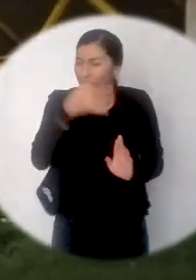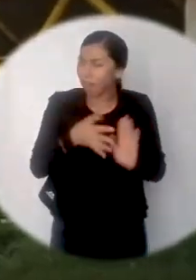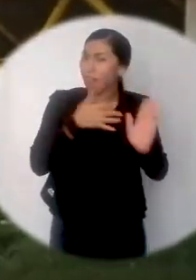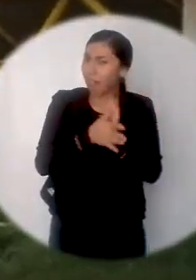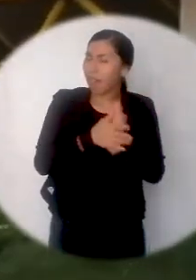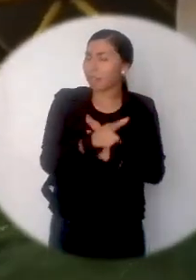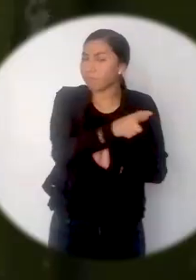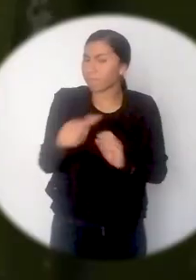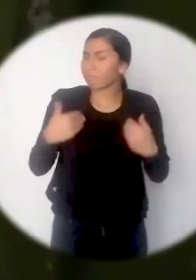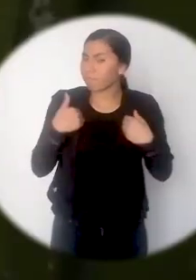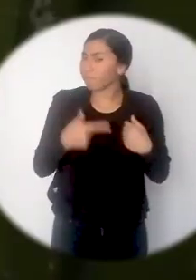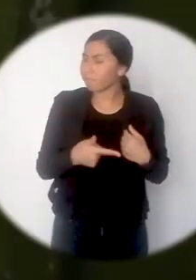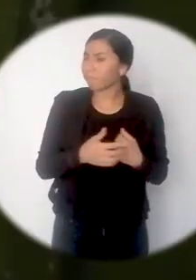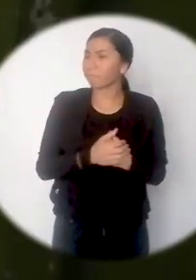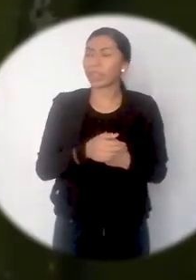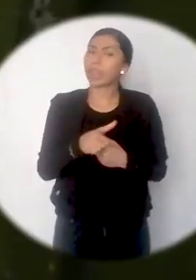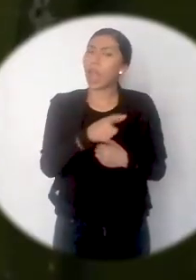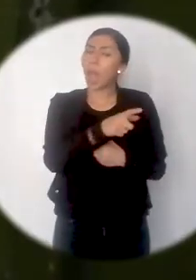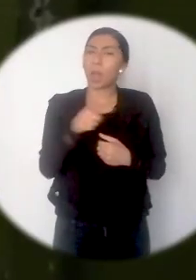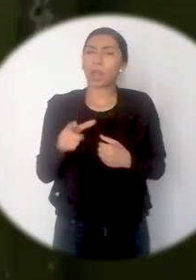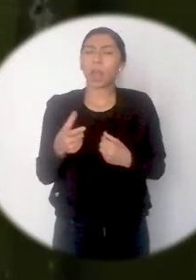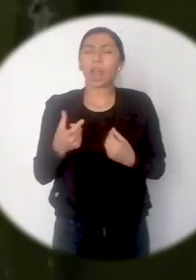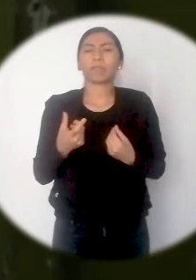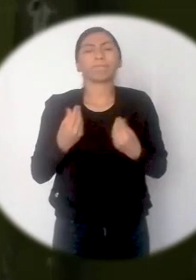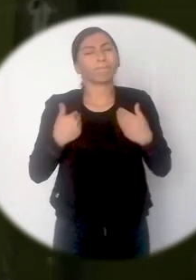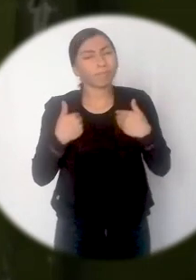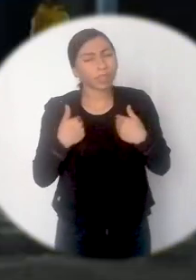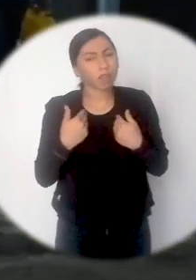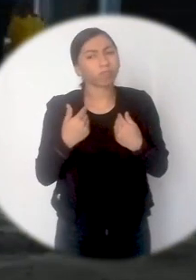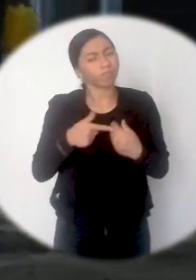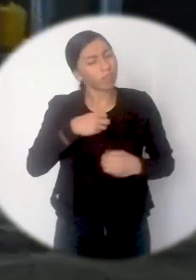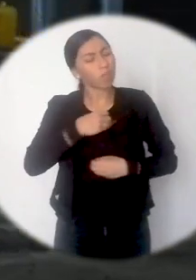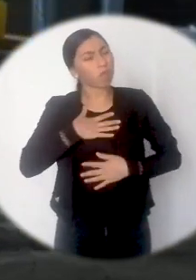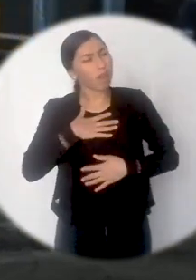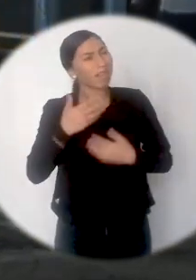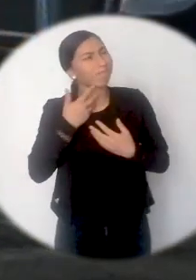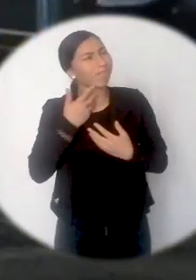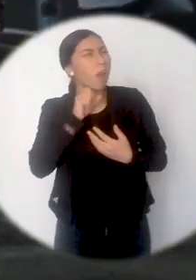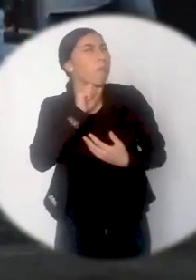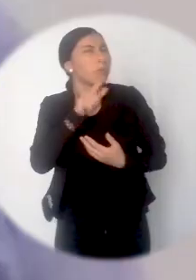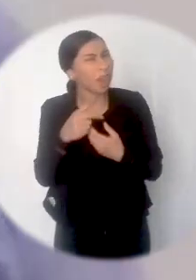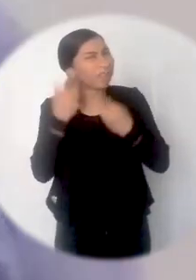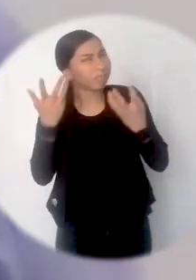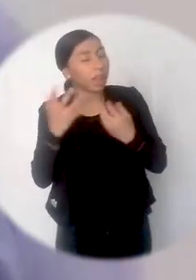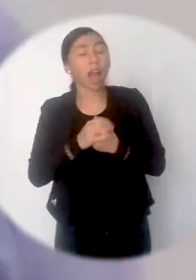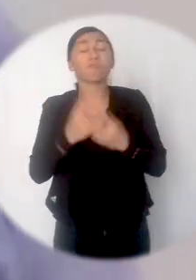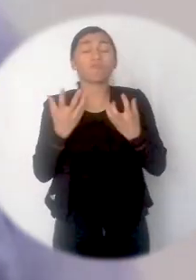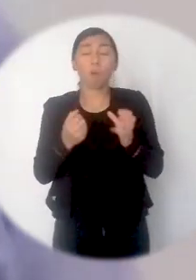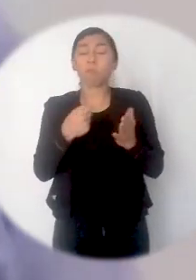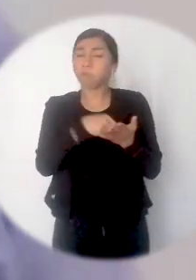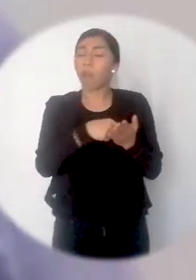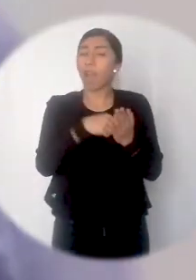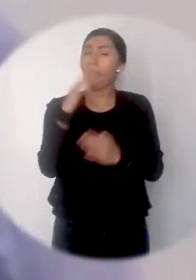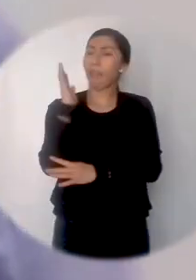esa verdad que tanto están pidiendo las víctimas. Las víctimas tienen la oportunidad de manifestar, tenemos los testimonios de